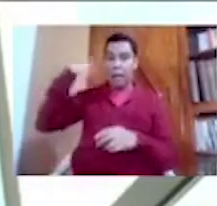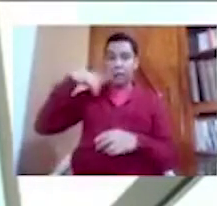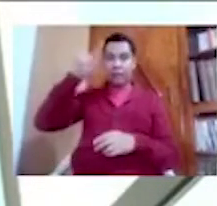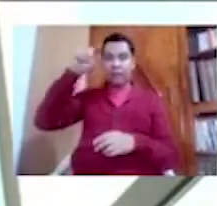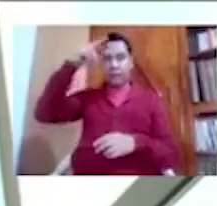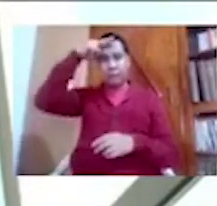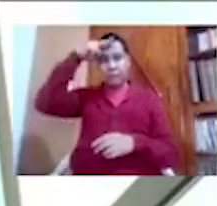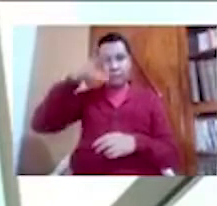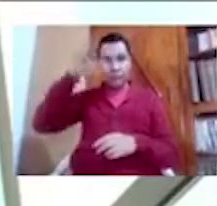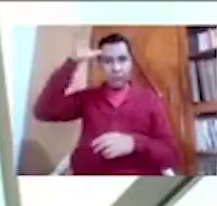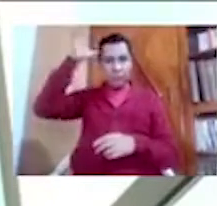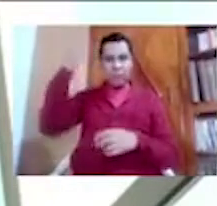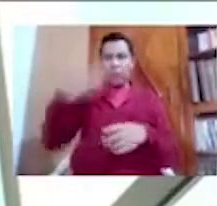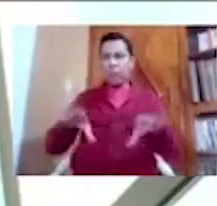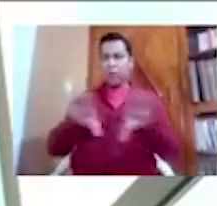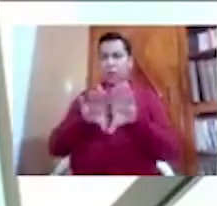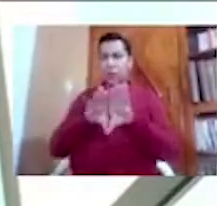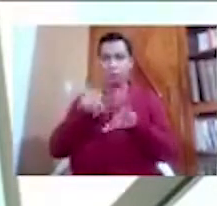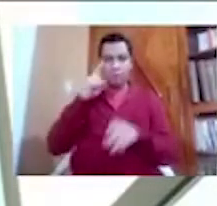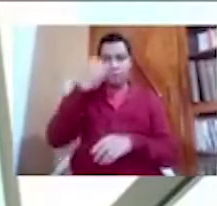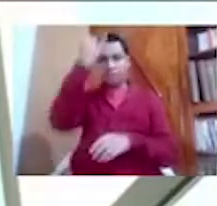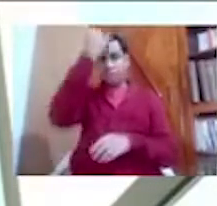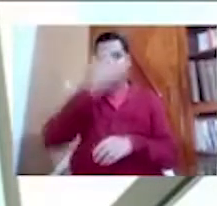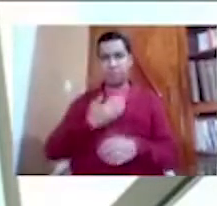por favor.